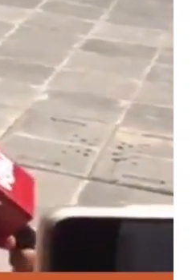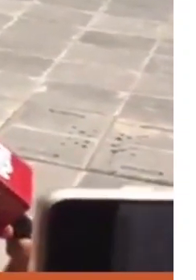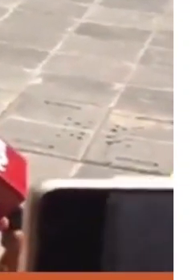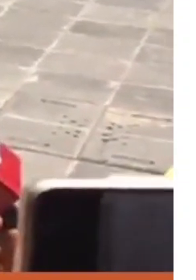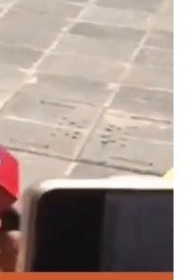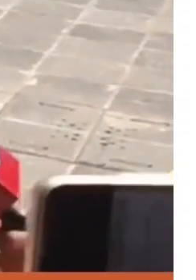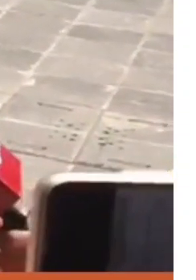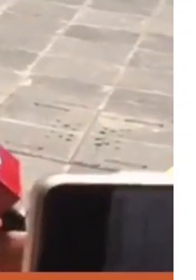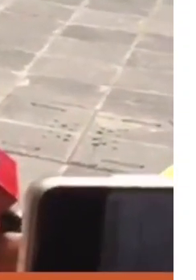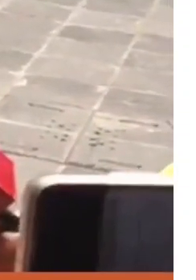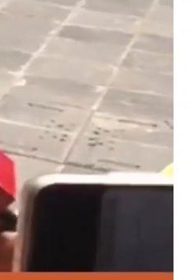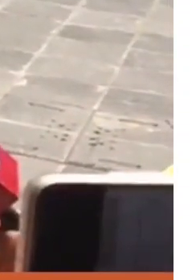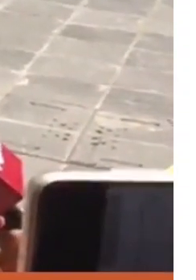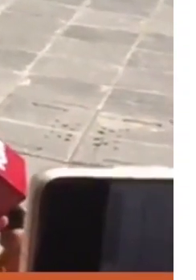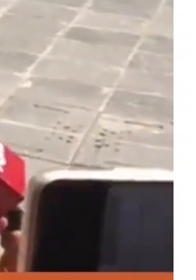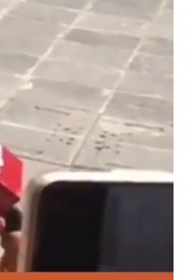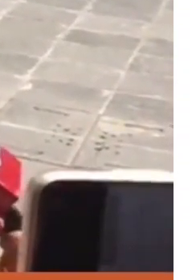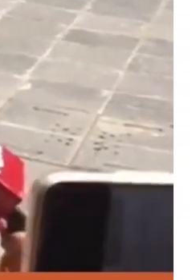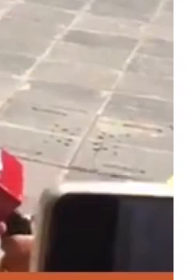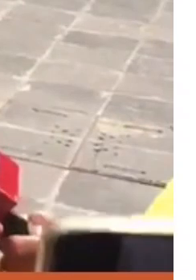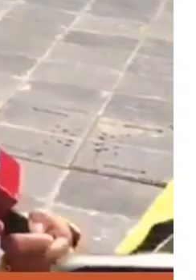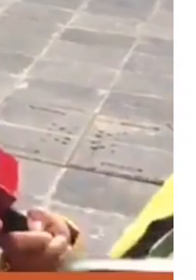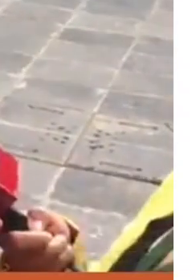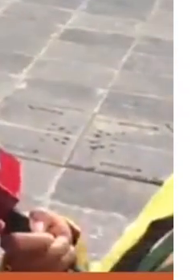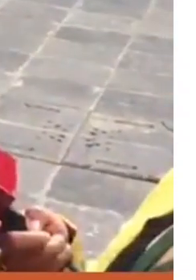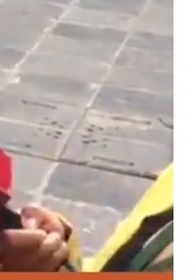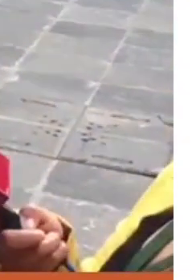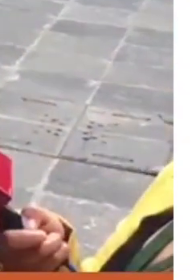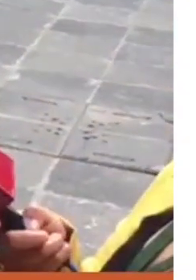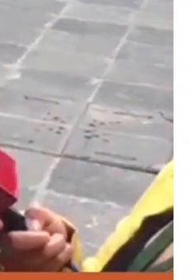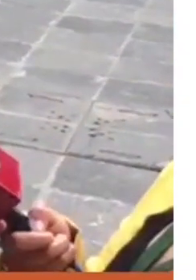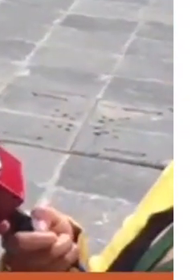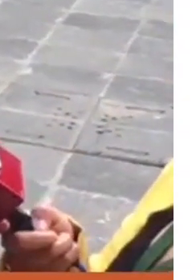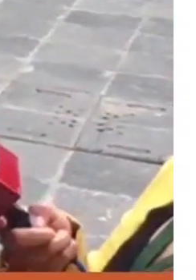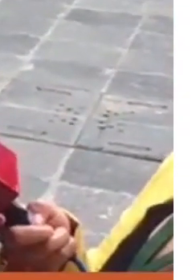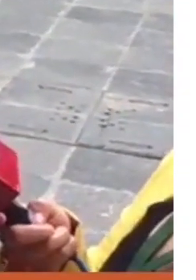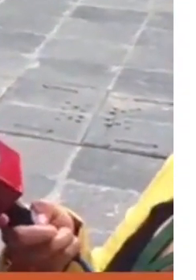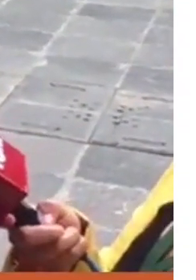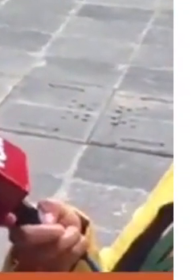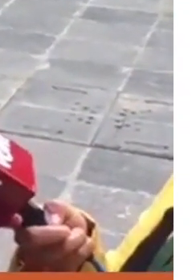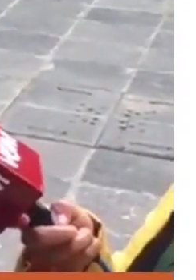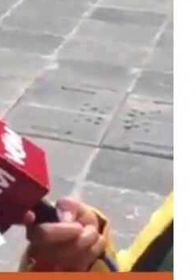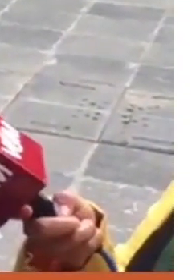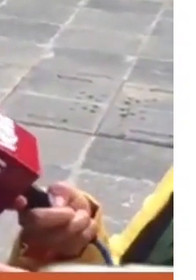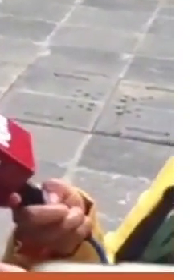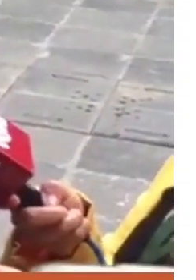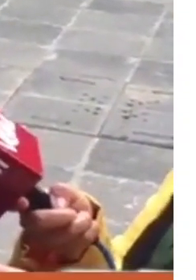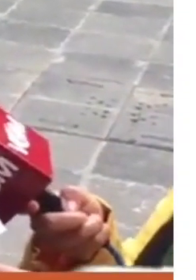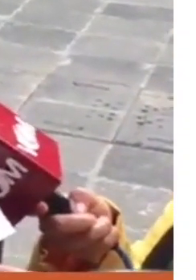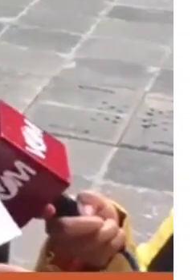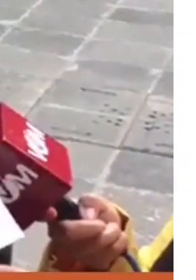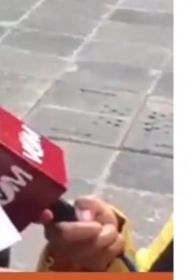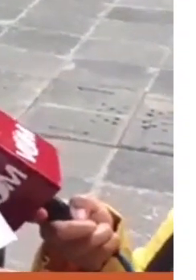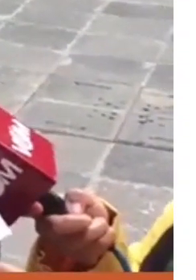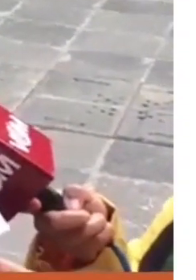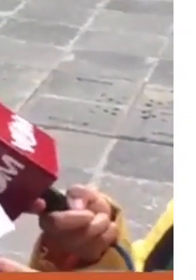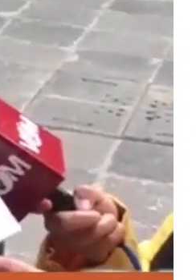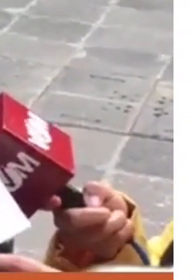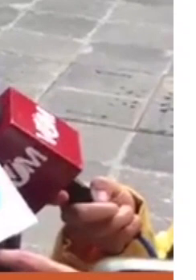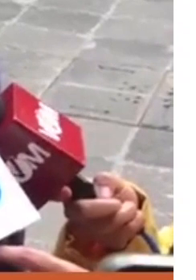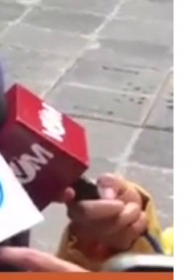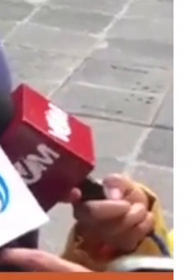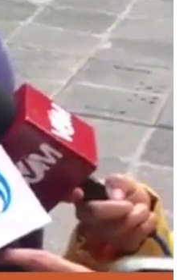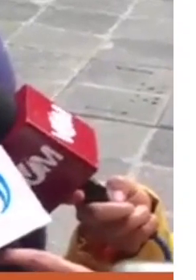son periodistas, andan detrás de la noticia, entonces van a salir corriendo. Pero los protocolos no se realizan conforme al oficio de las